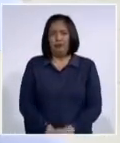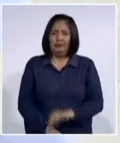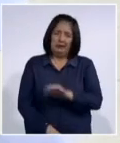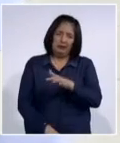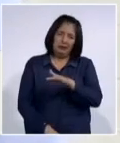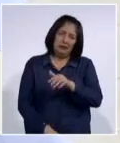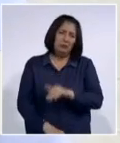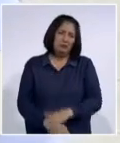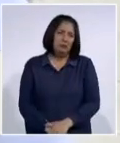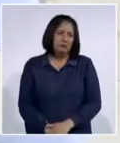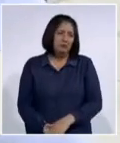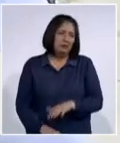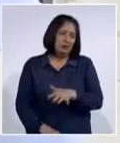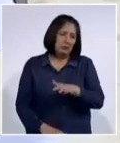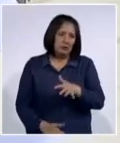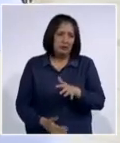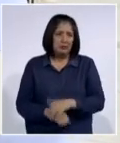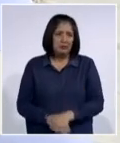las